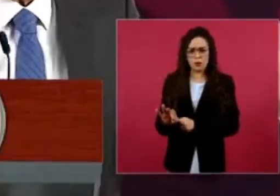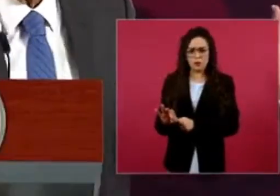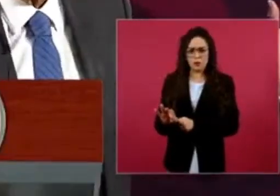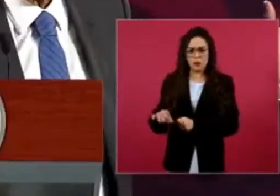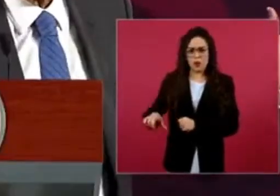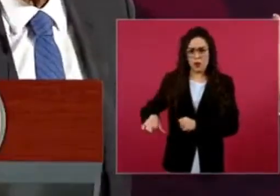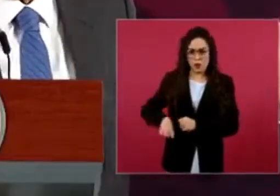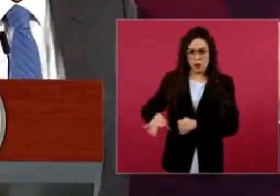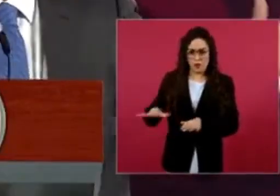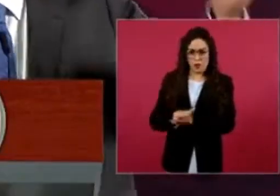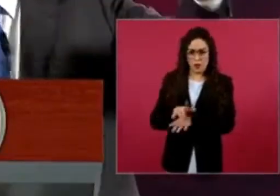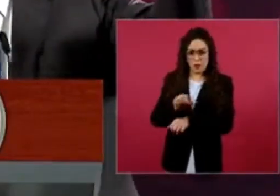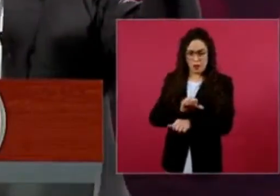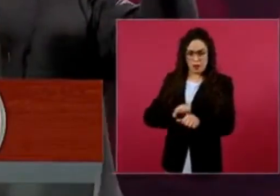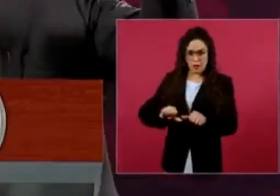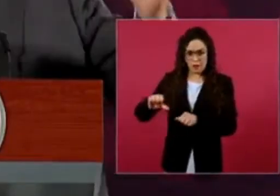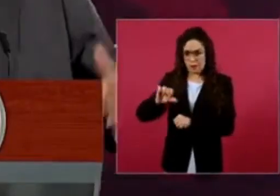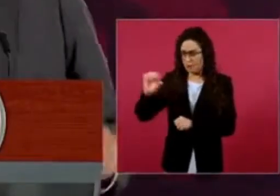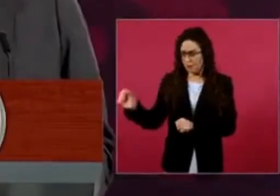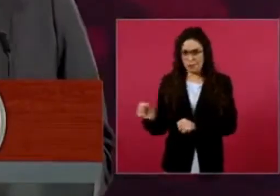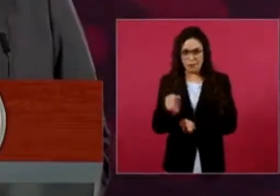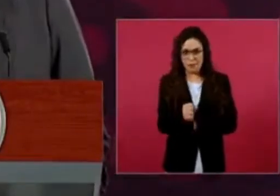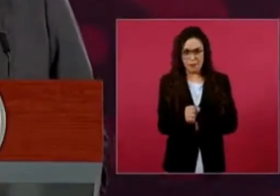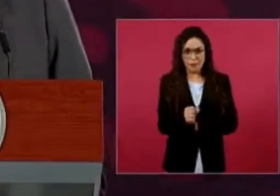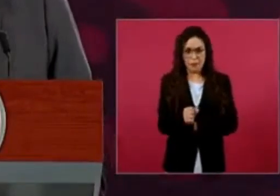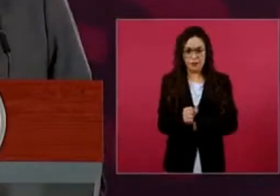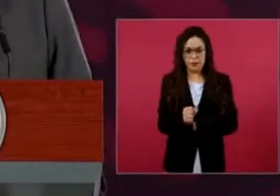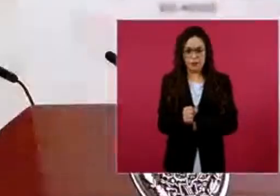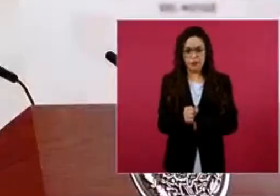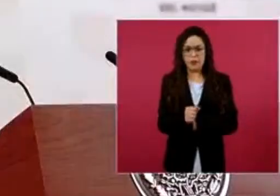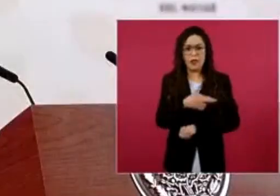de lo que está en proceso.